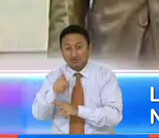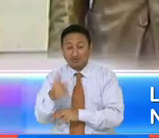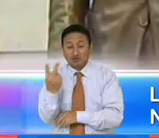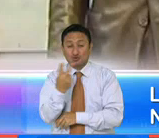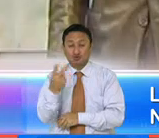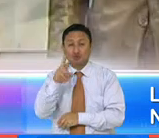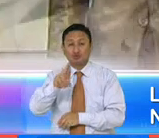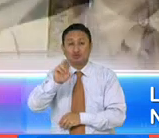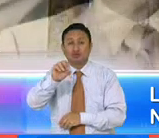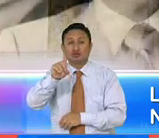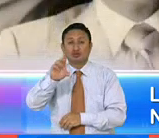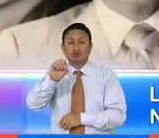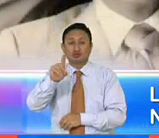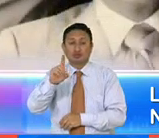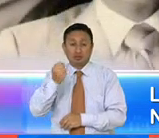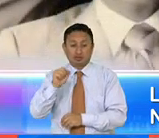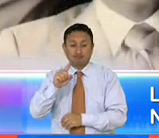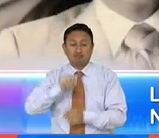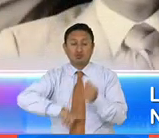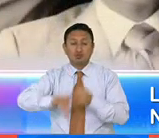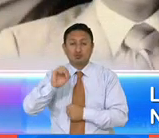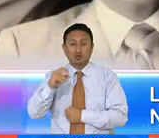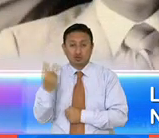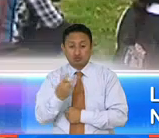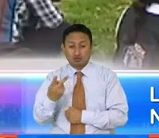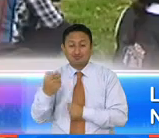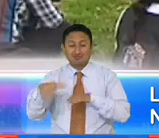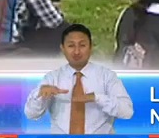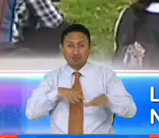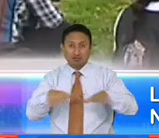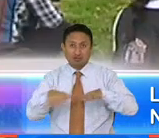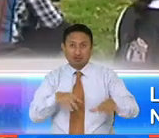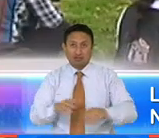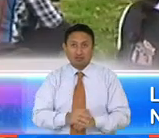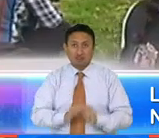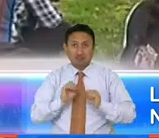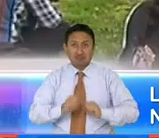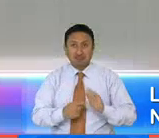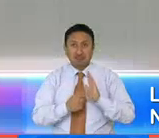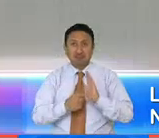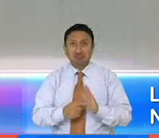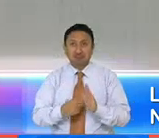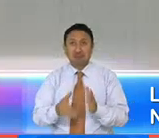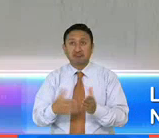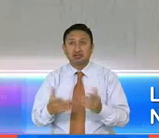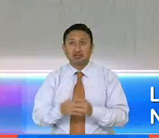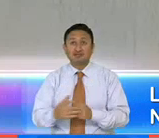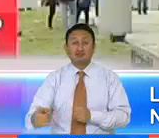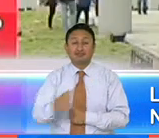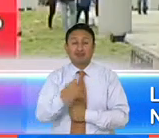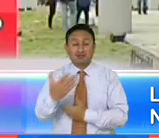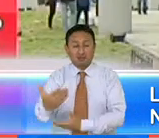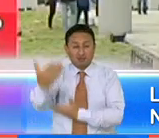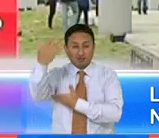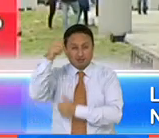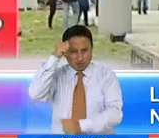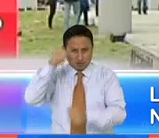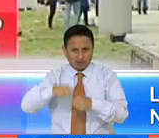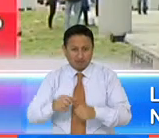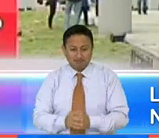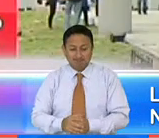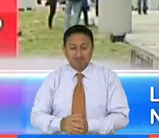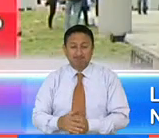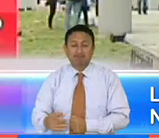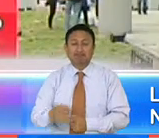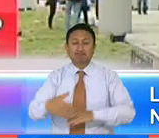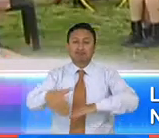Roldós Bucaram, sus hijos organizaron varias actividades que se desarrollaron en el Monumento Memorial, ubicado entre